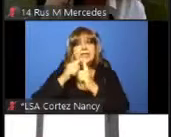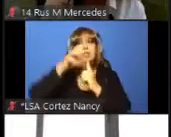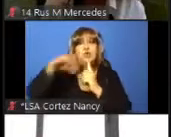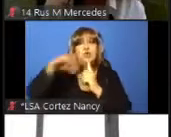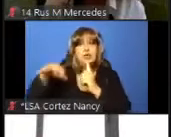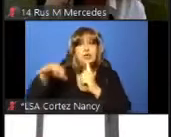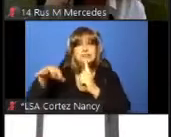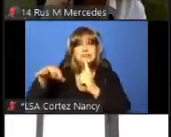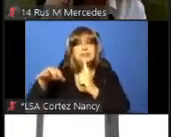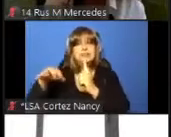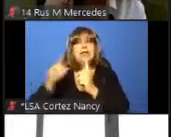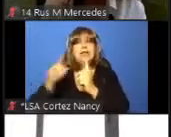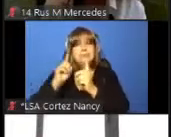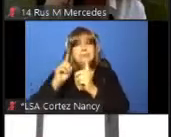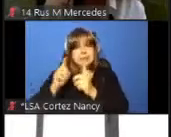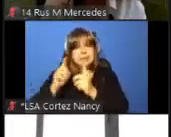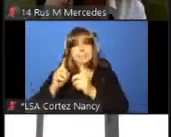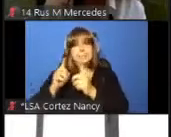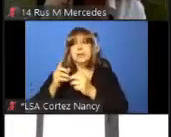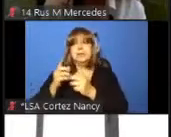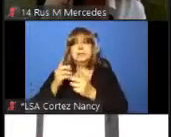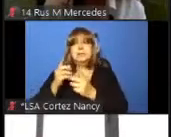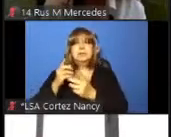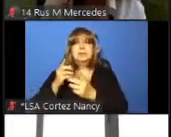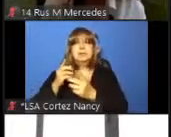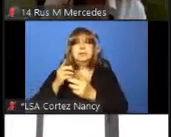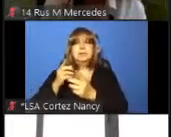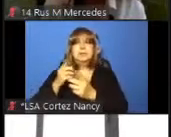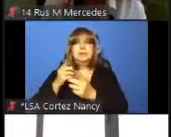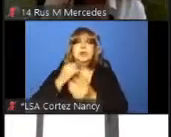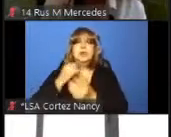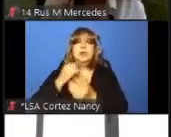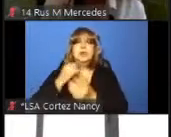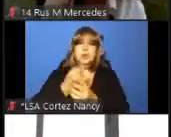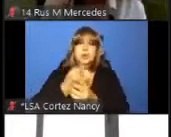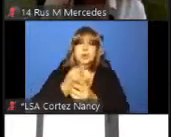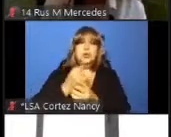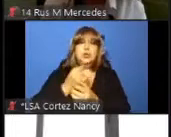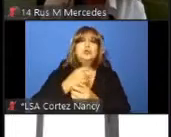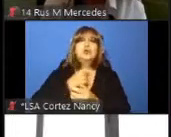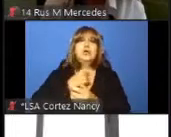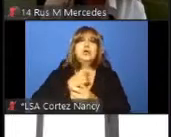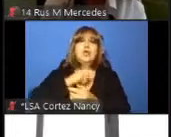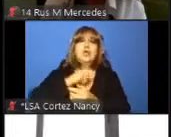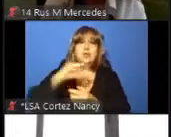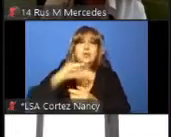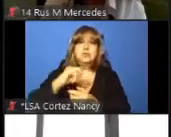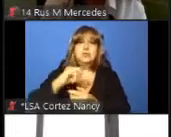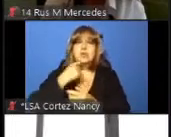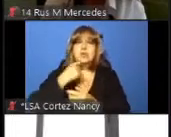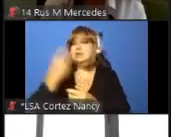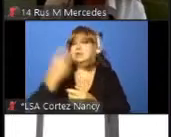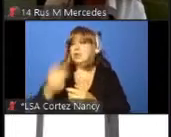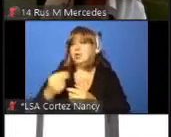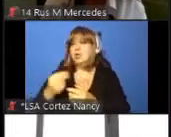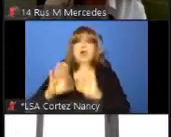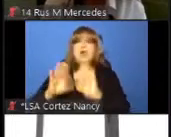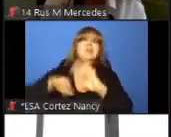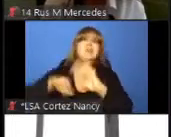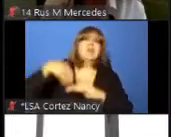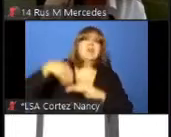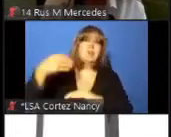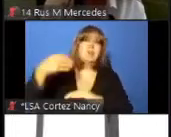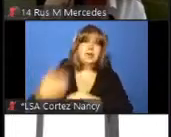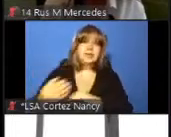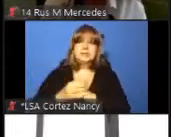y no te la toman o te patean para más tarde o te ponen normas que no se sabe si están escritas o son